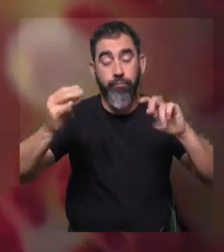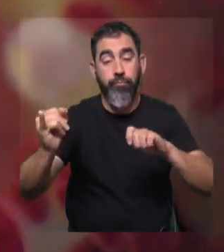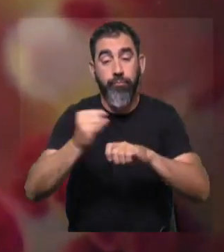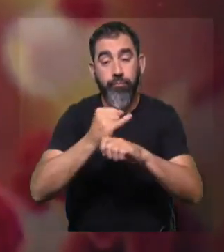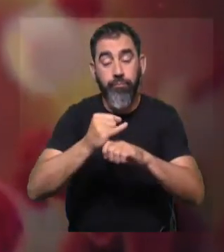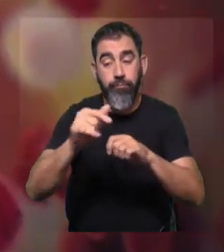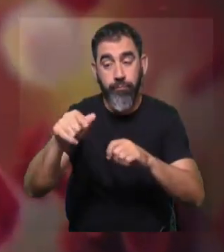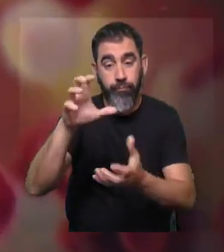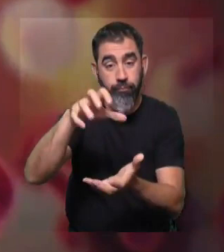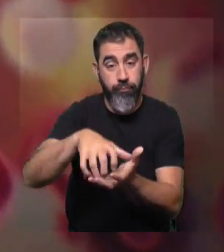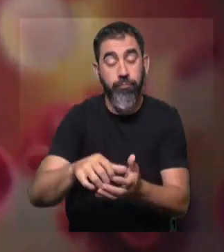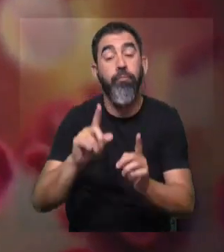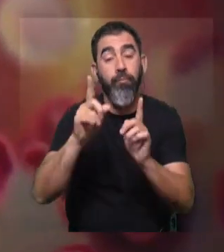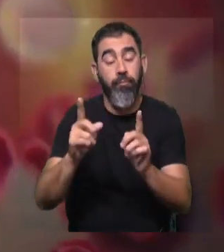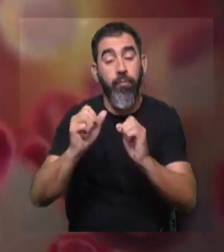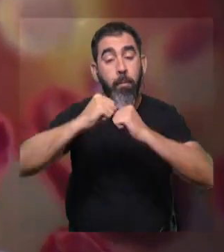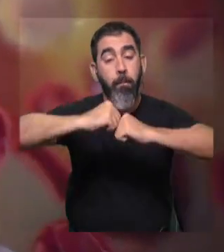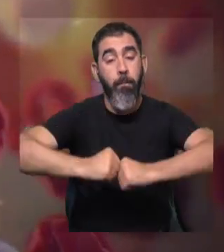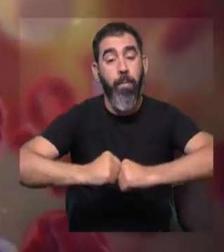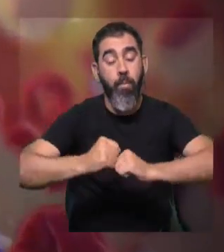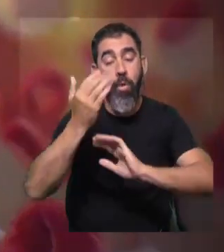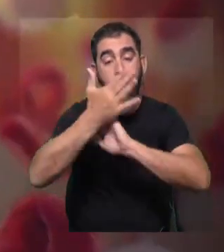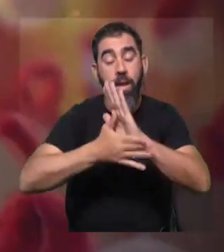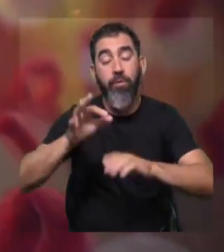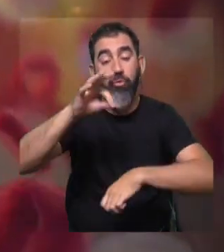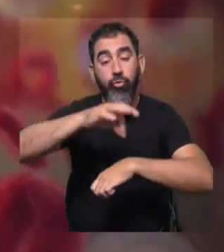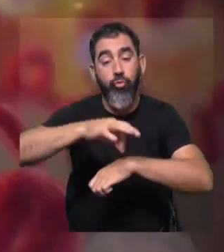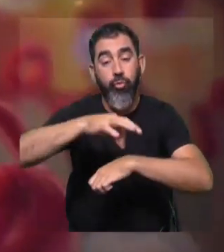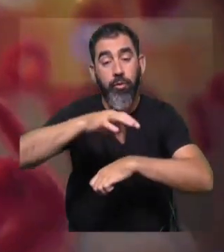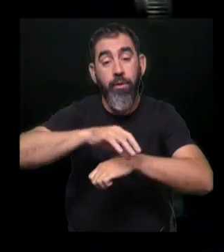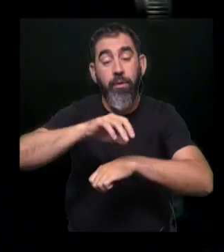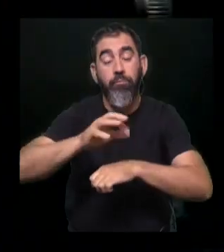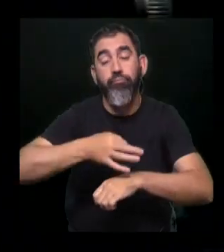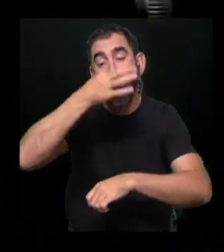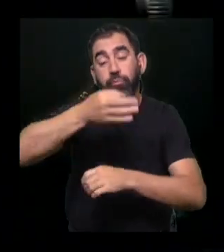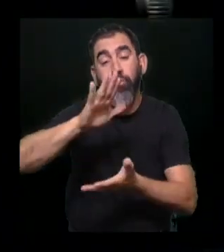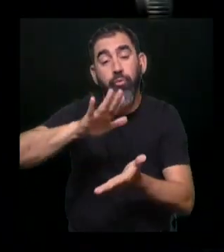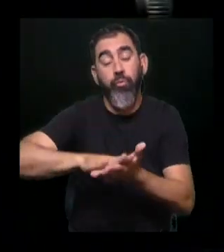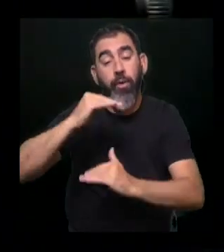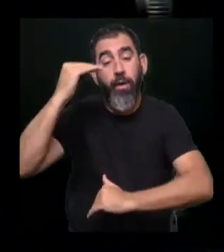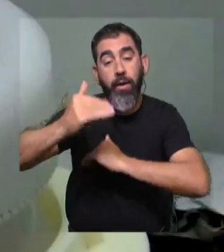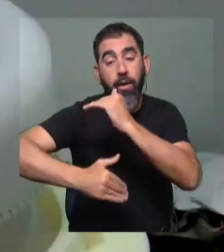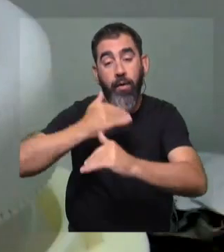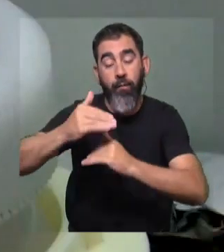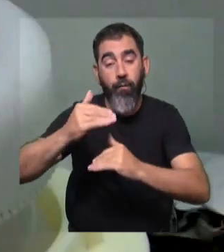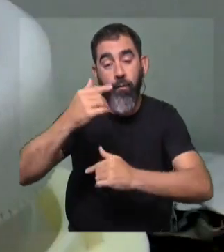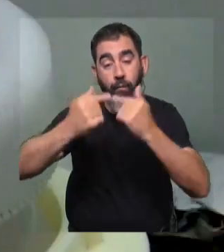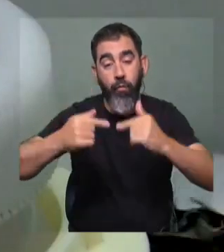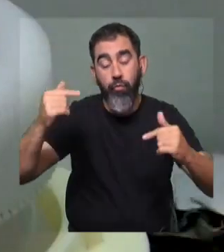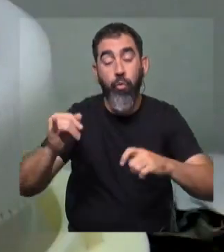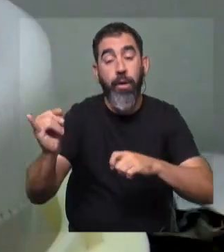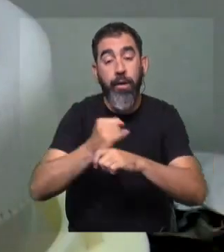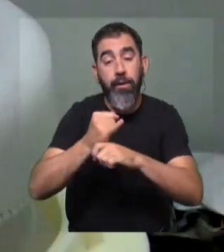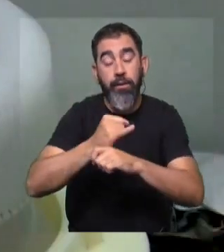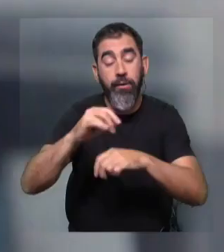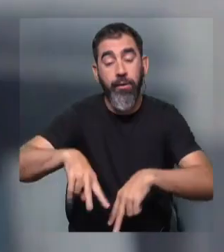Instituto Clemente Estable y miembro de la Academia Nacional de Medicina. Expondrá sobre evolución de la citometría en el Instituto